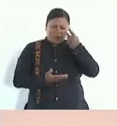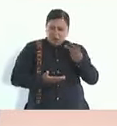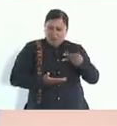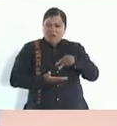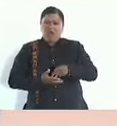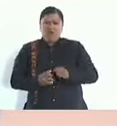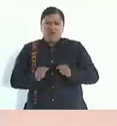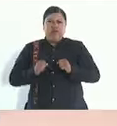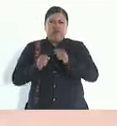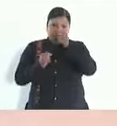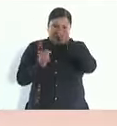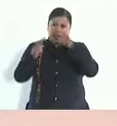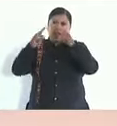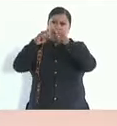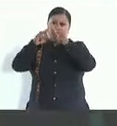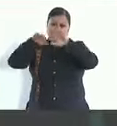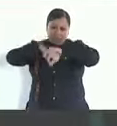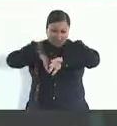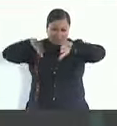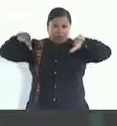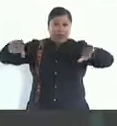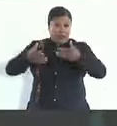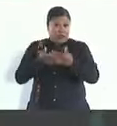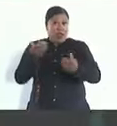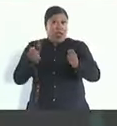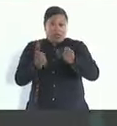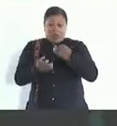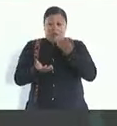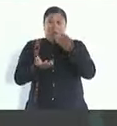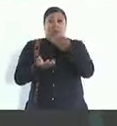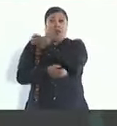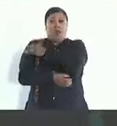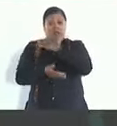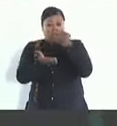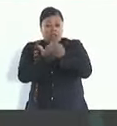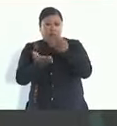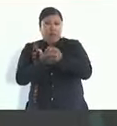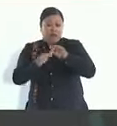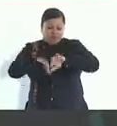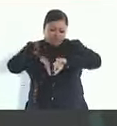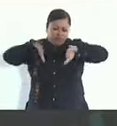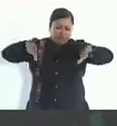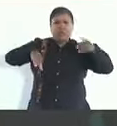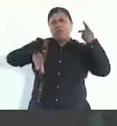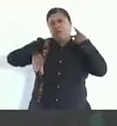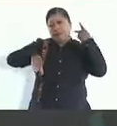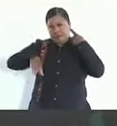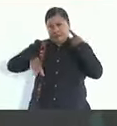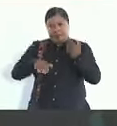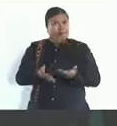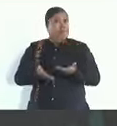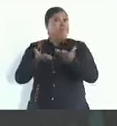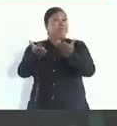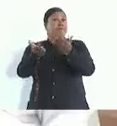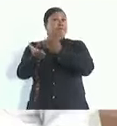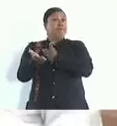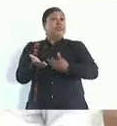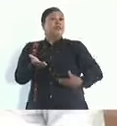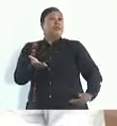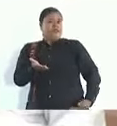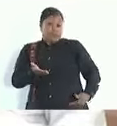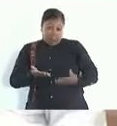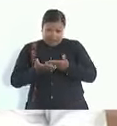la Iglesia, usted logró separar el poder económico del poder político. Señor presidente, en